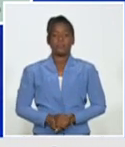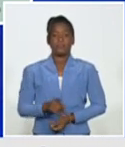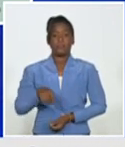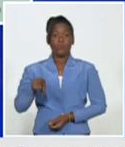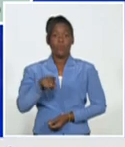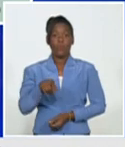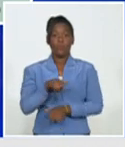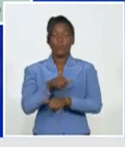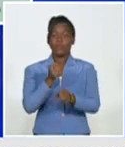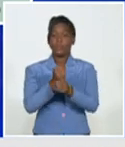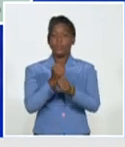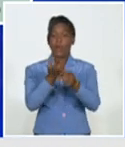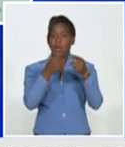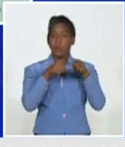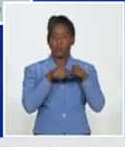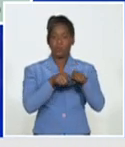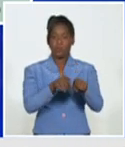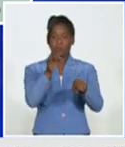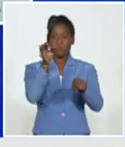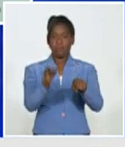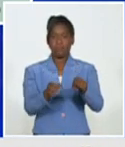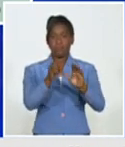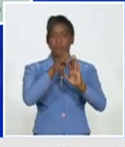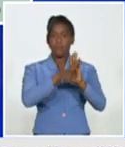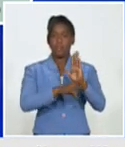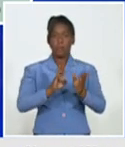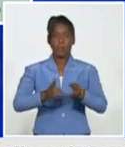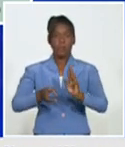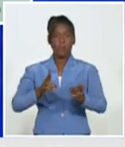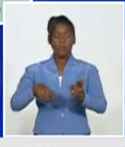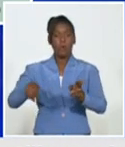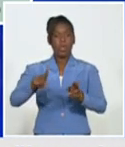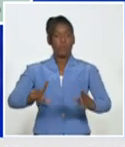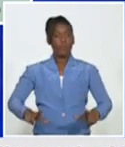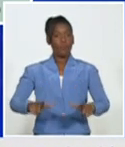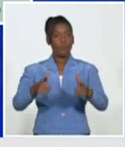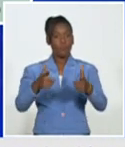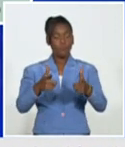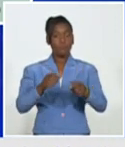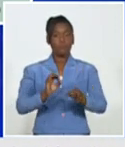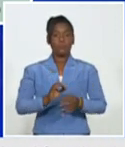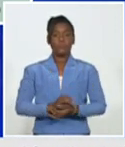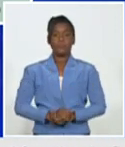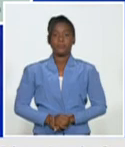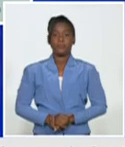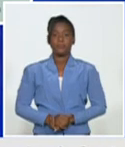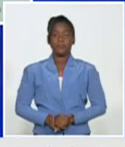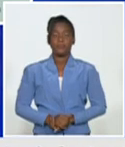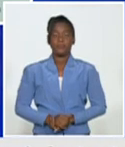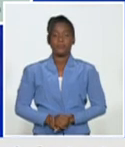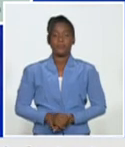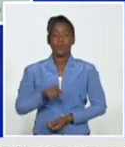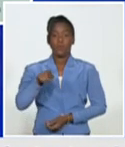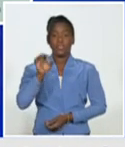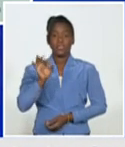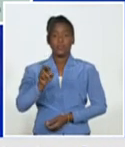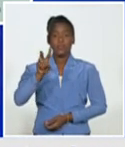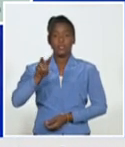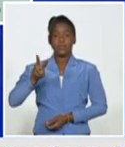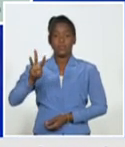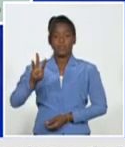ocupación. Se adoptan medidas por un incremento que ha tenido ayer 18 más, 23 casos